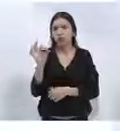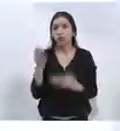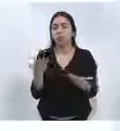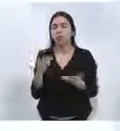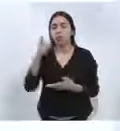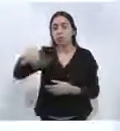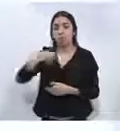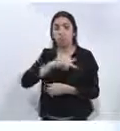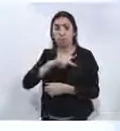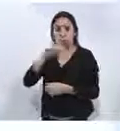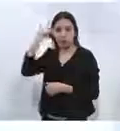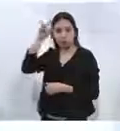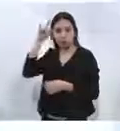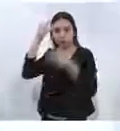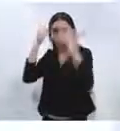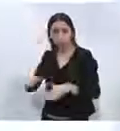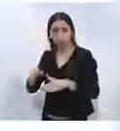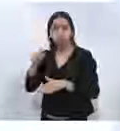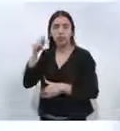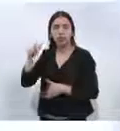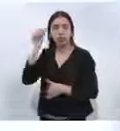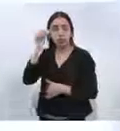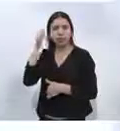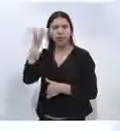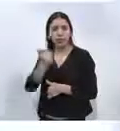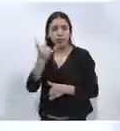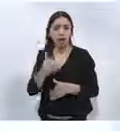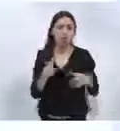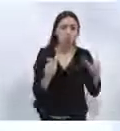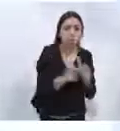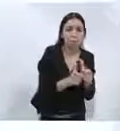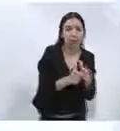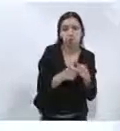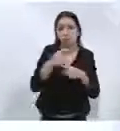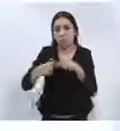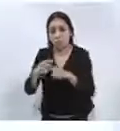de ganaderos están entre los pequeños y medianos. Solamente